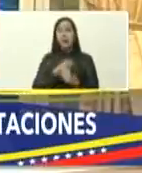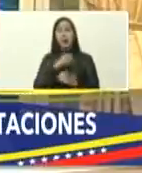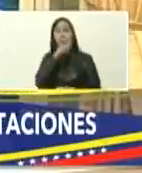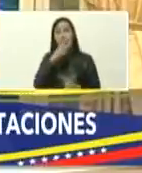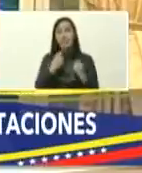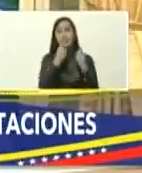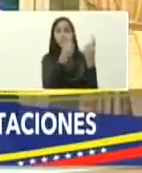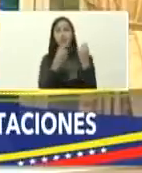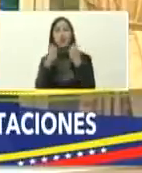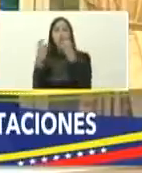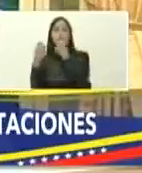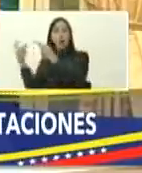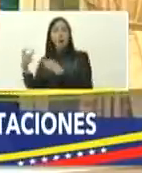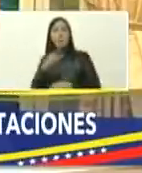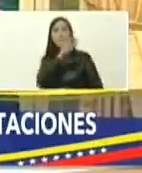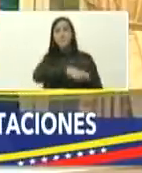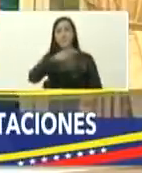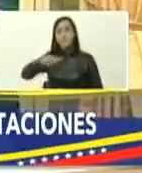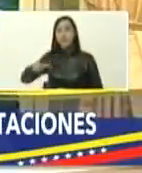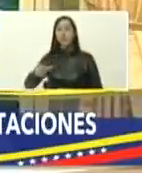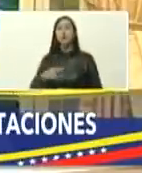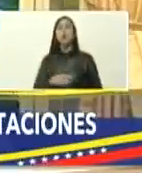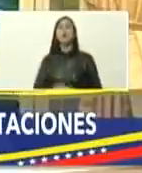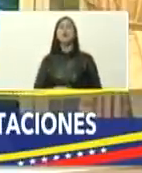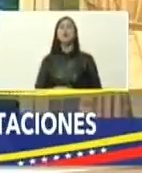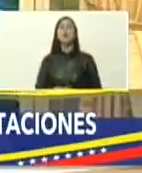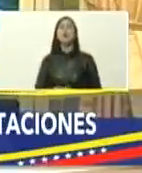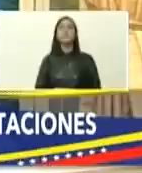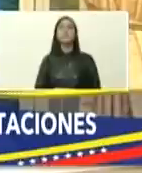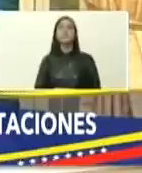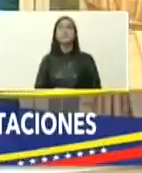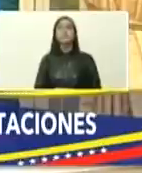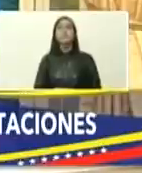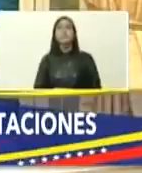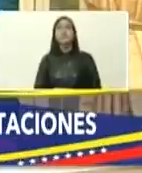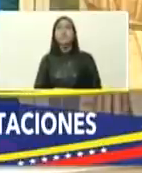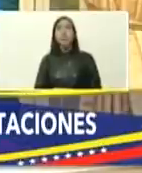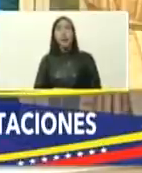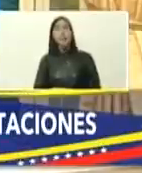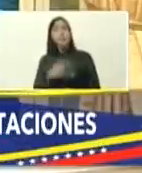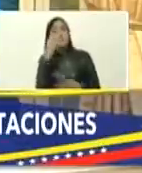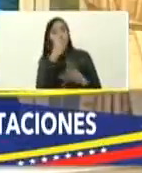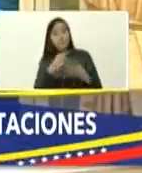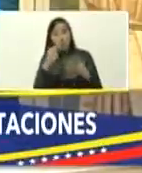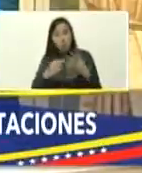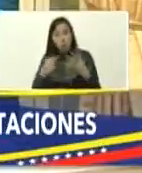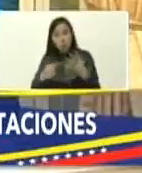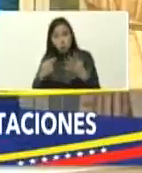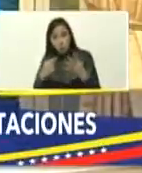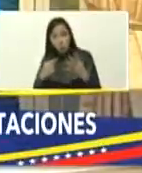exportadores su trabajo para que el producto